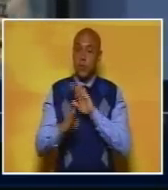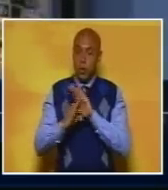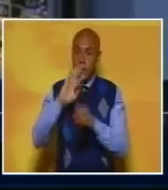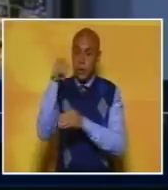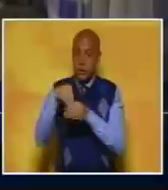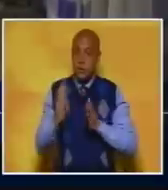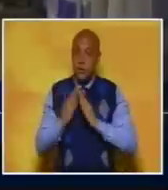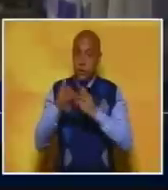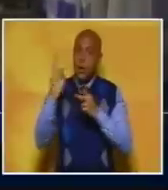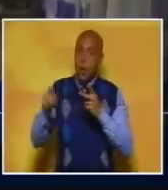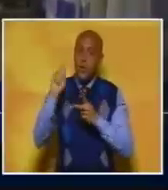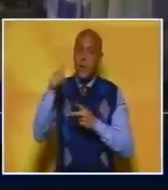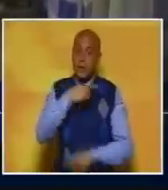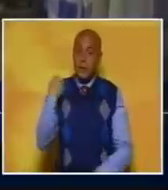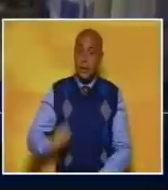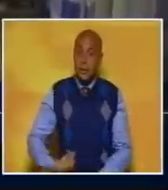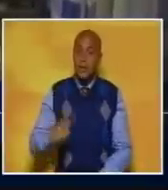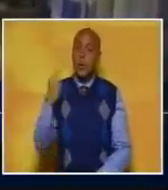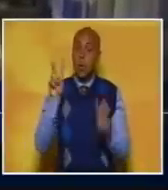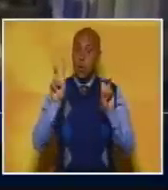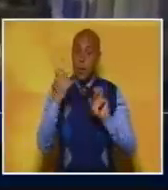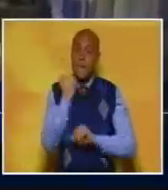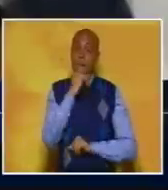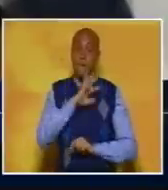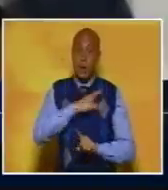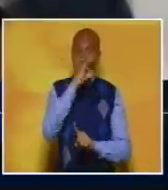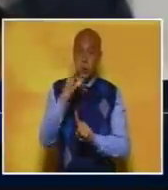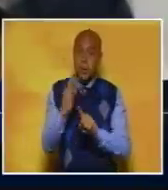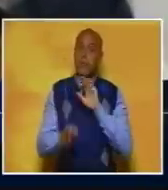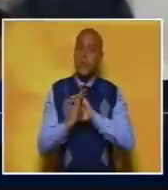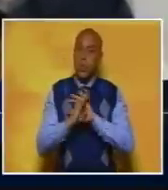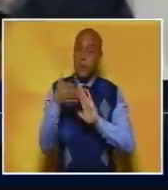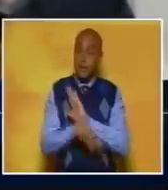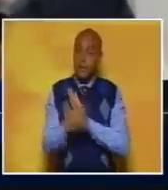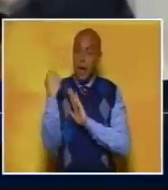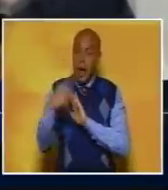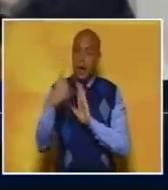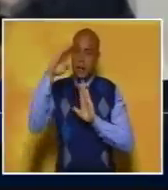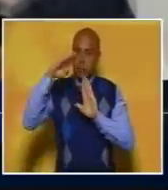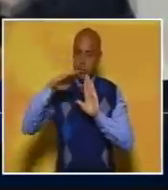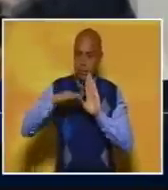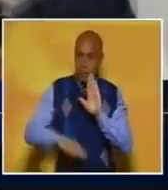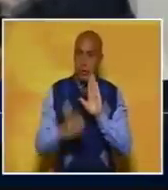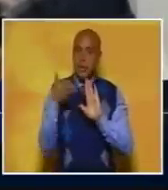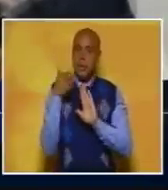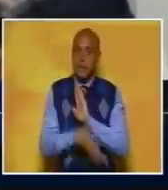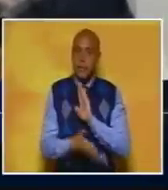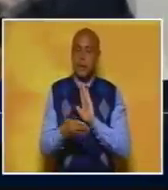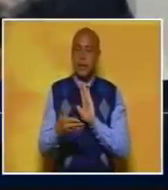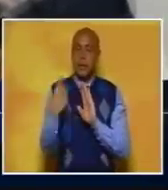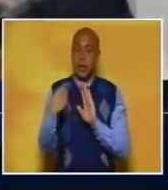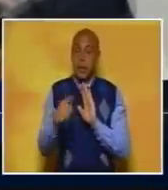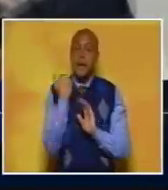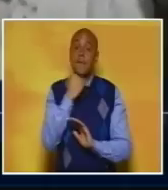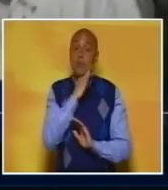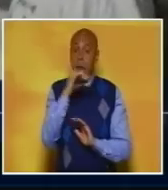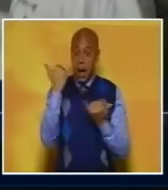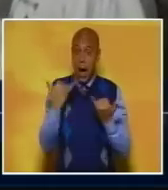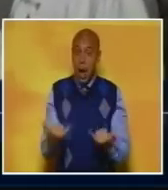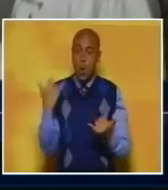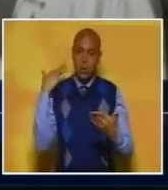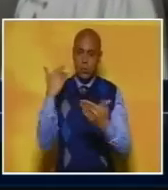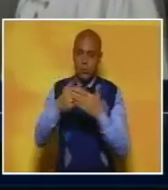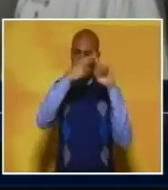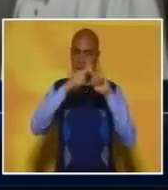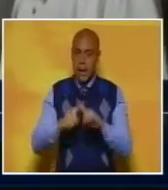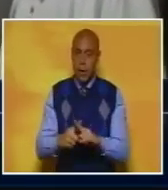Por otro lado, en China, los nuevos contagios continúan una tendencia a la baja fuera del foco de la epidemia. Hasta el momento se han